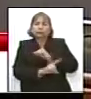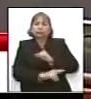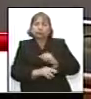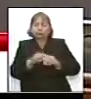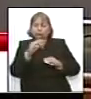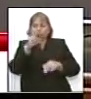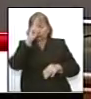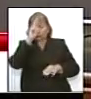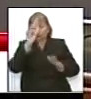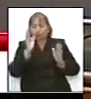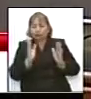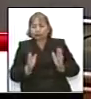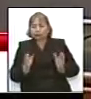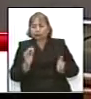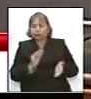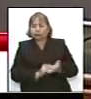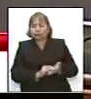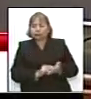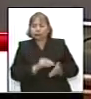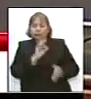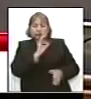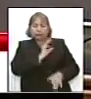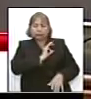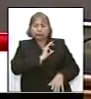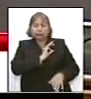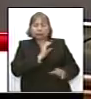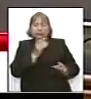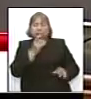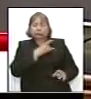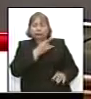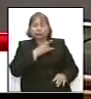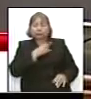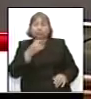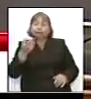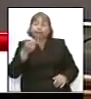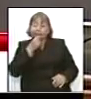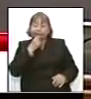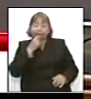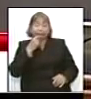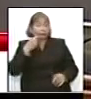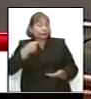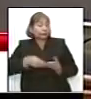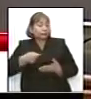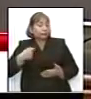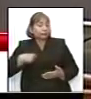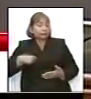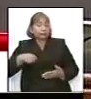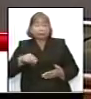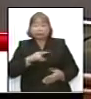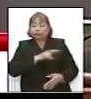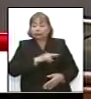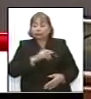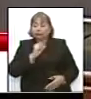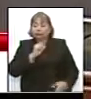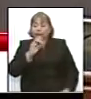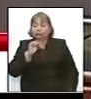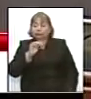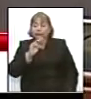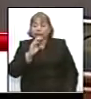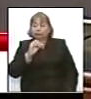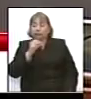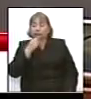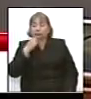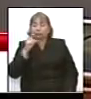peruanas. Además, también hay que reconocer el aporte de universidades particulares, pero en particular me refiero a las nacionales y a San Marcos,